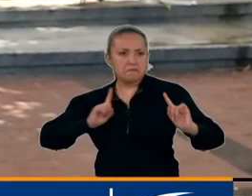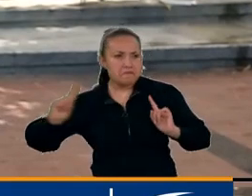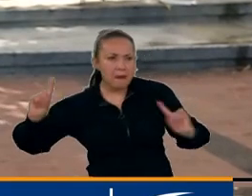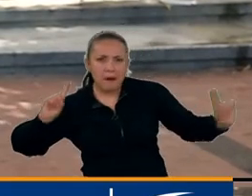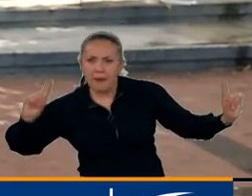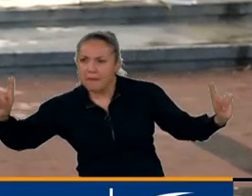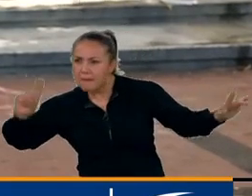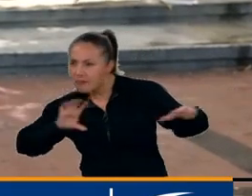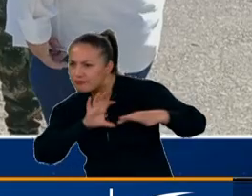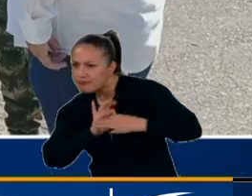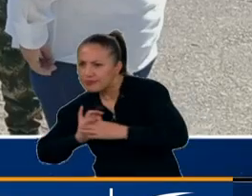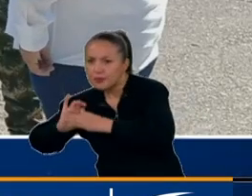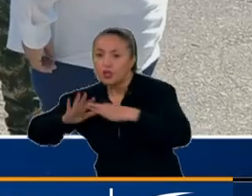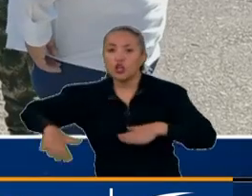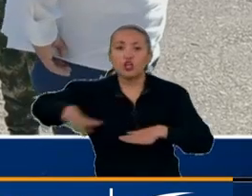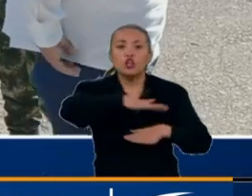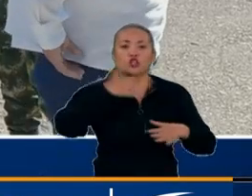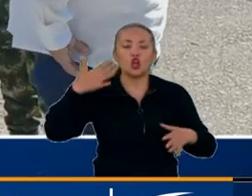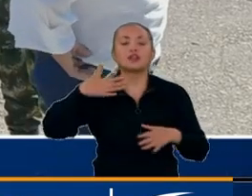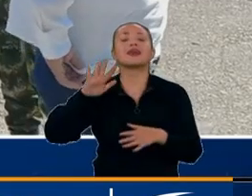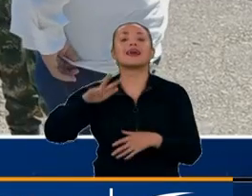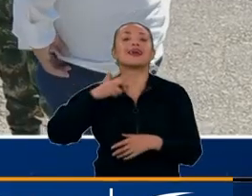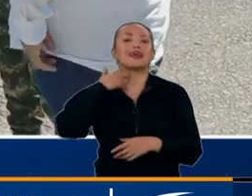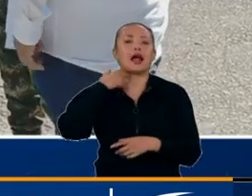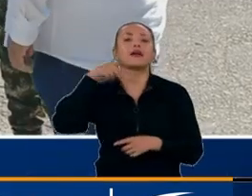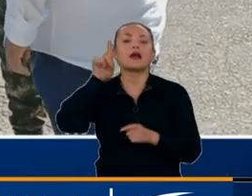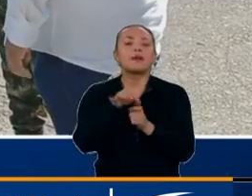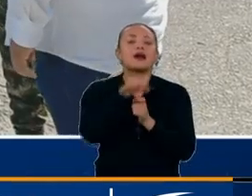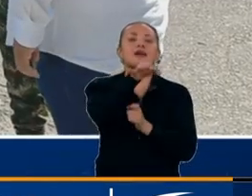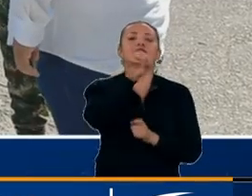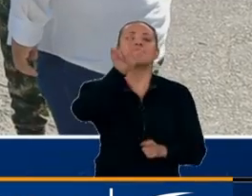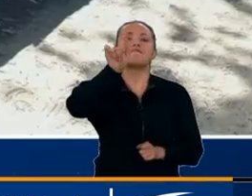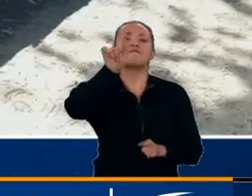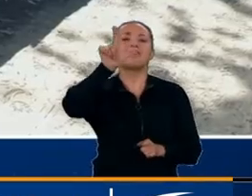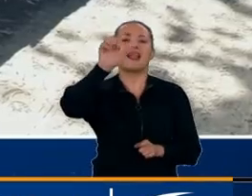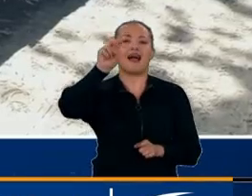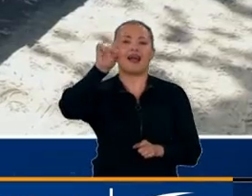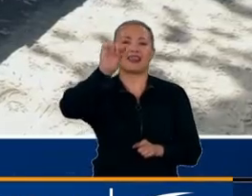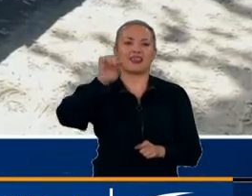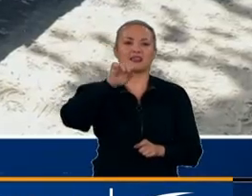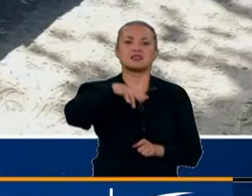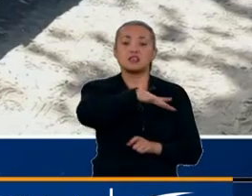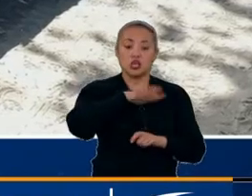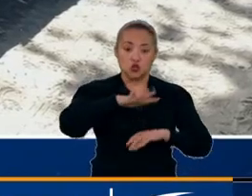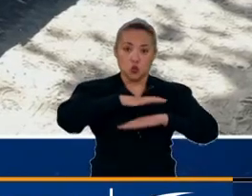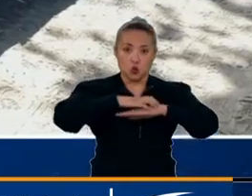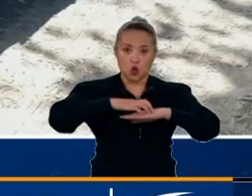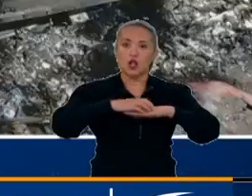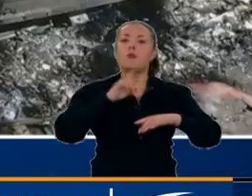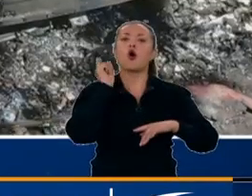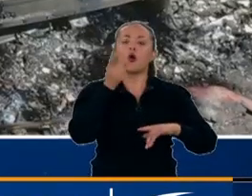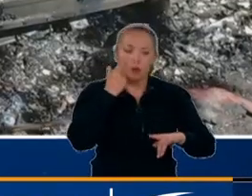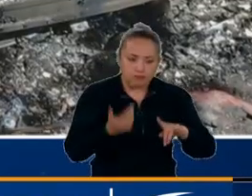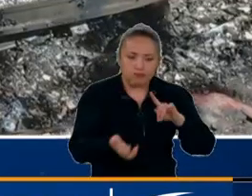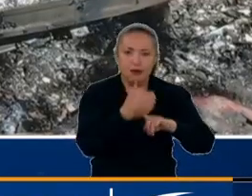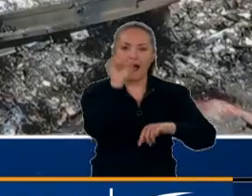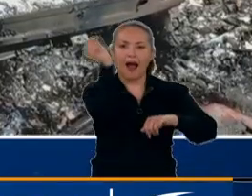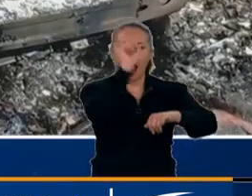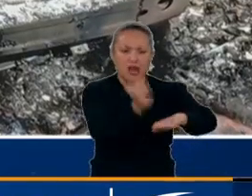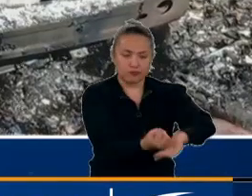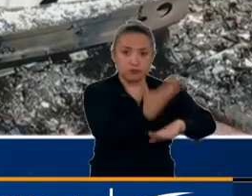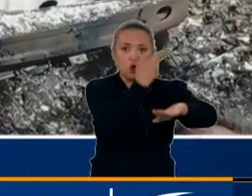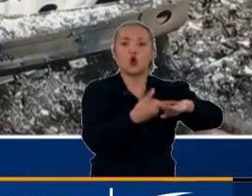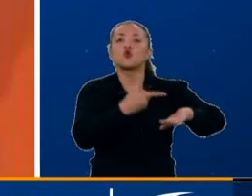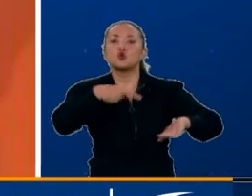solamente se ejecuta en la ciudad de girardota sino también en la zona de flan de departamento del tolima donde fue hallado un carro incinerado de propiedad de la comerciante